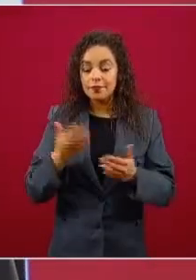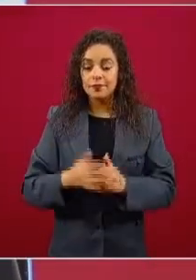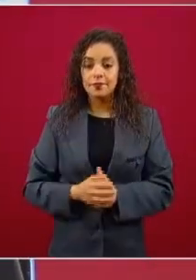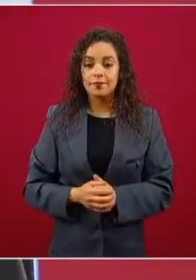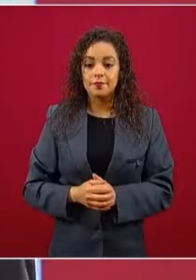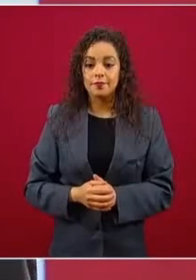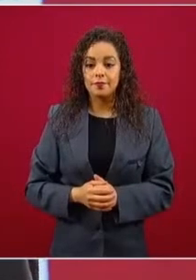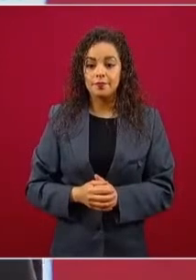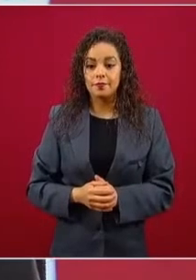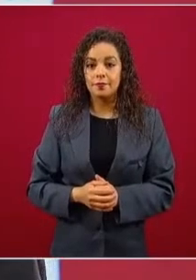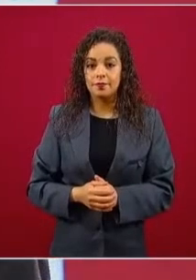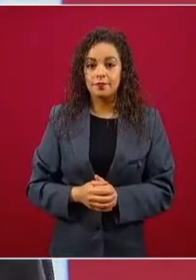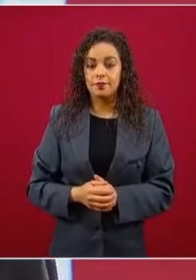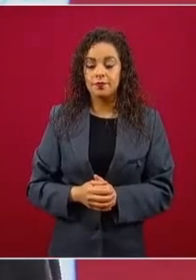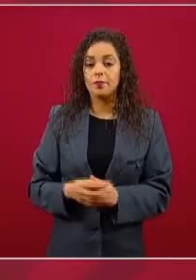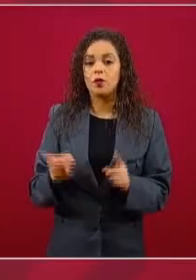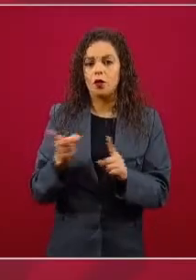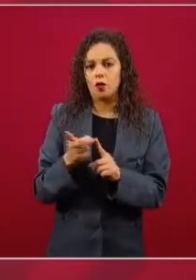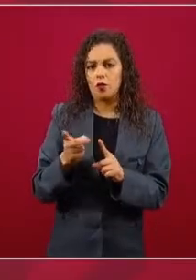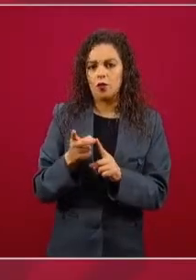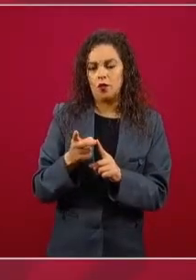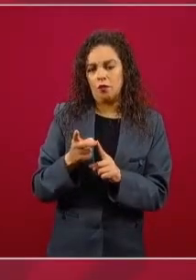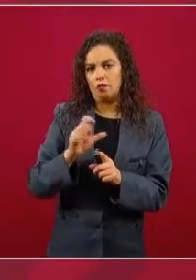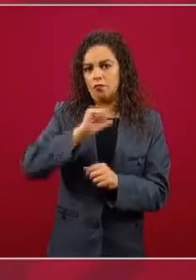en el extranjero?